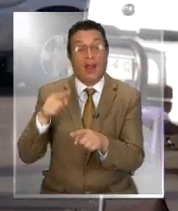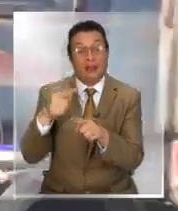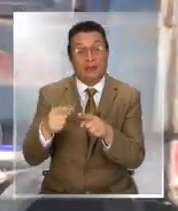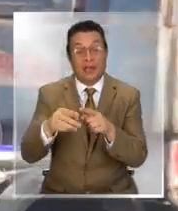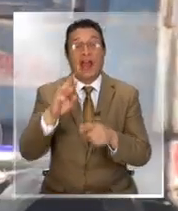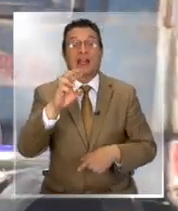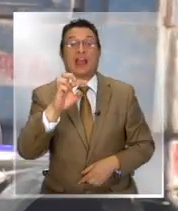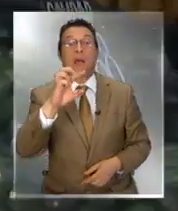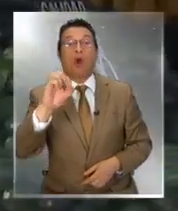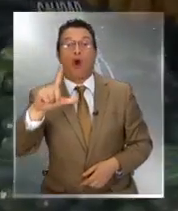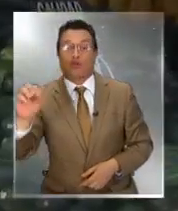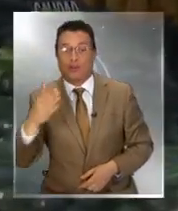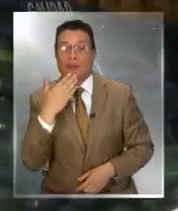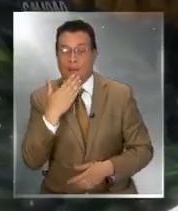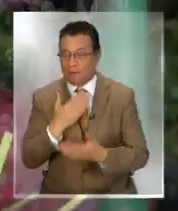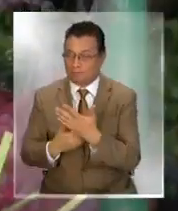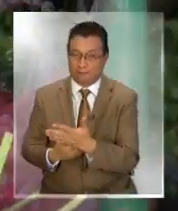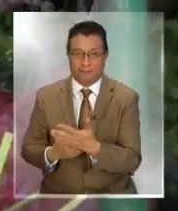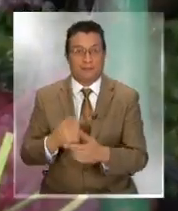¿no?